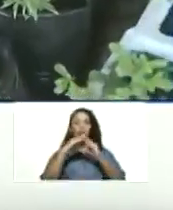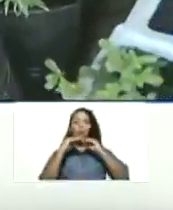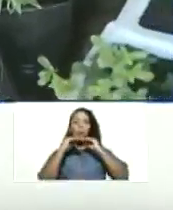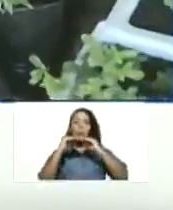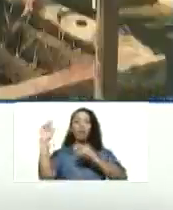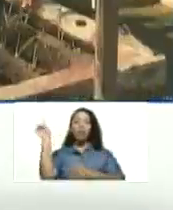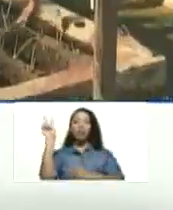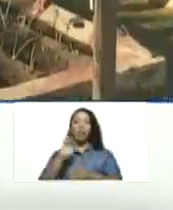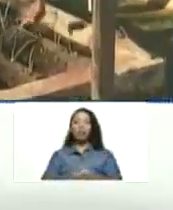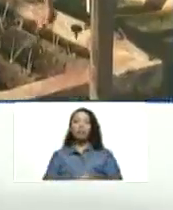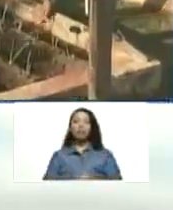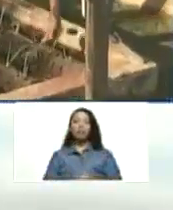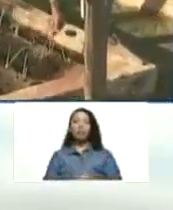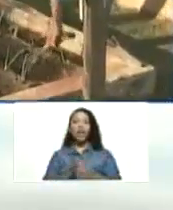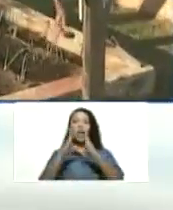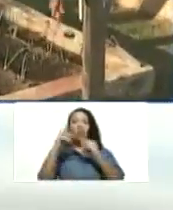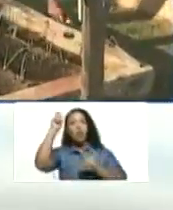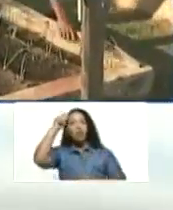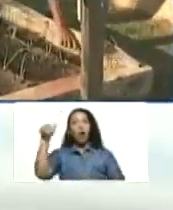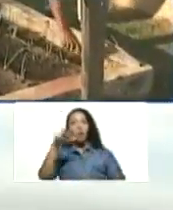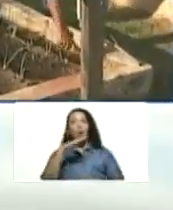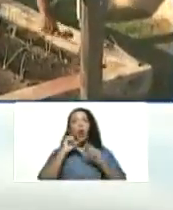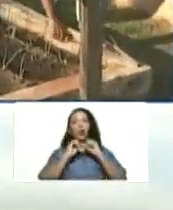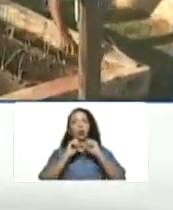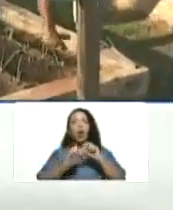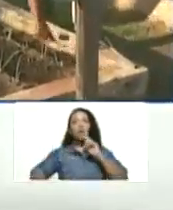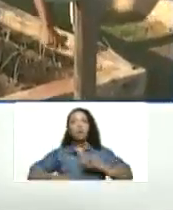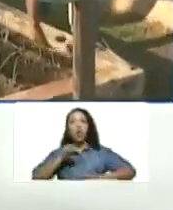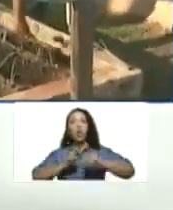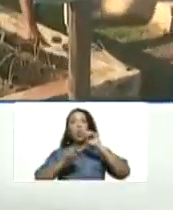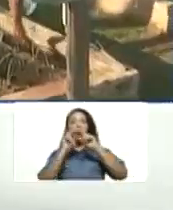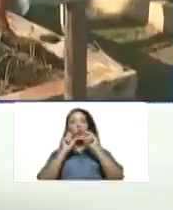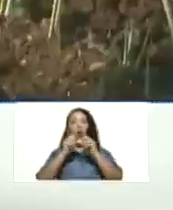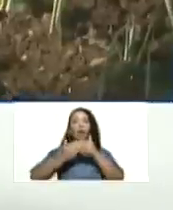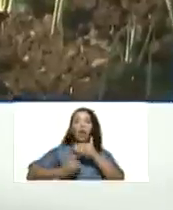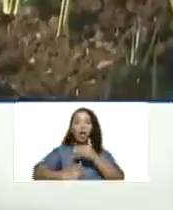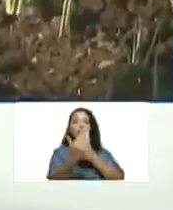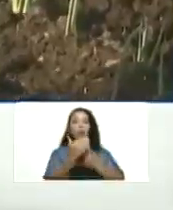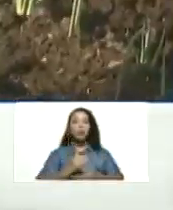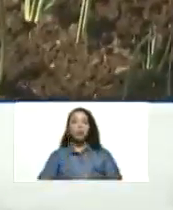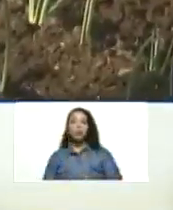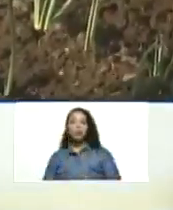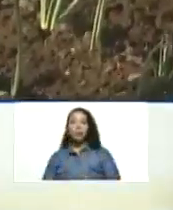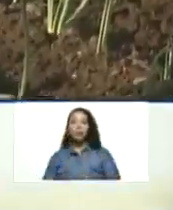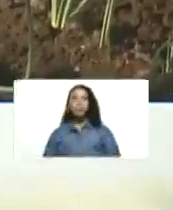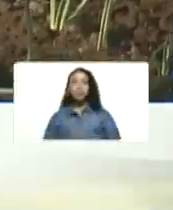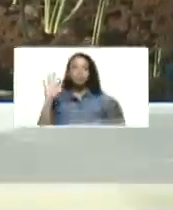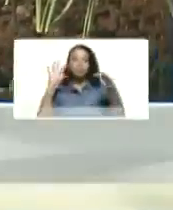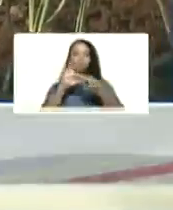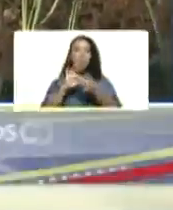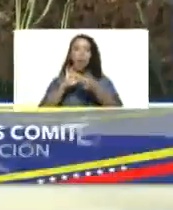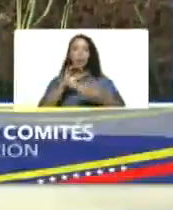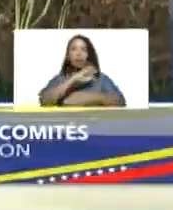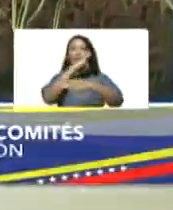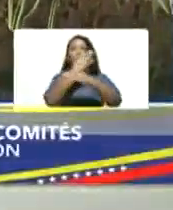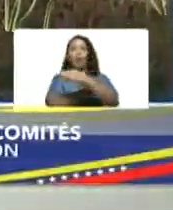ustedes que cada paso que damos, cada momento nos va llevando hacia un